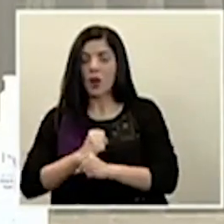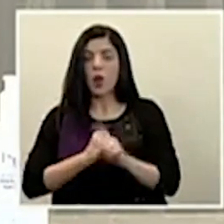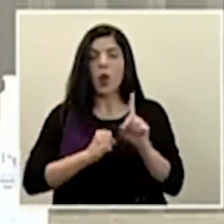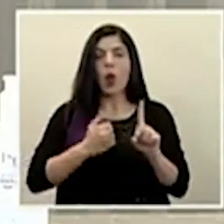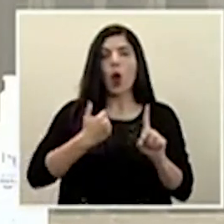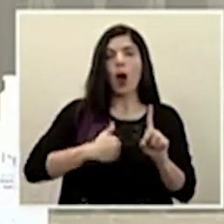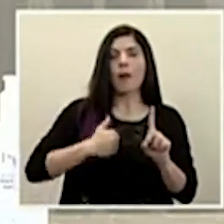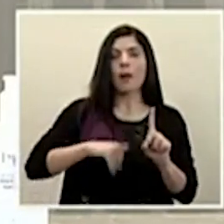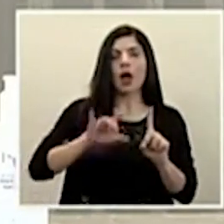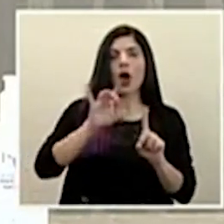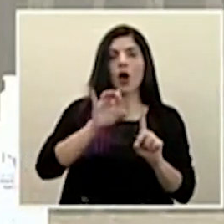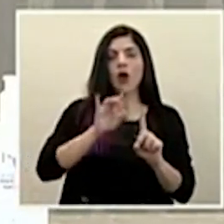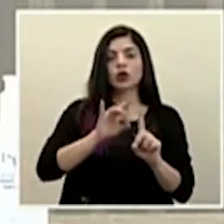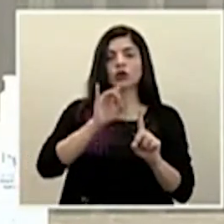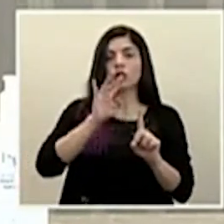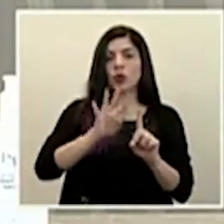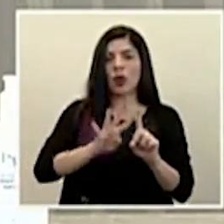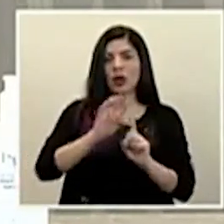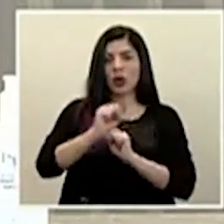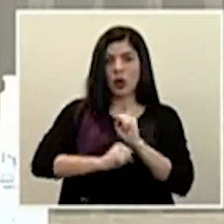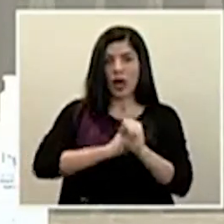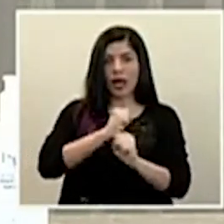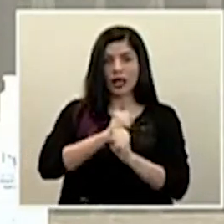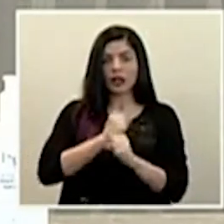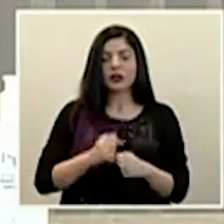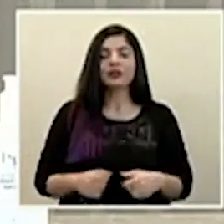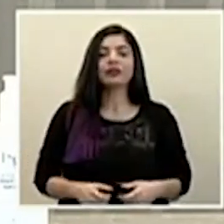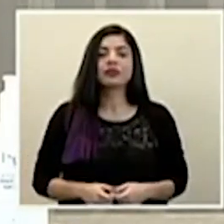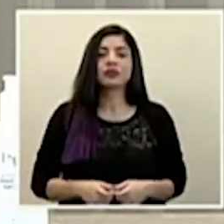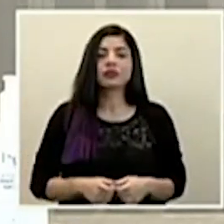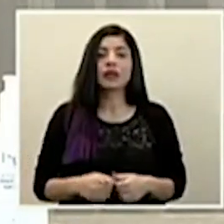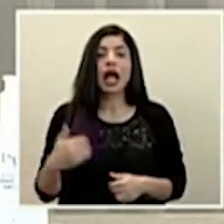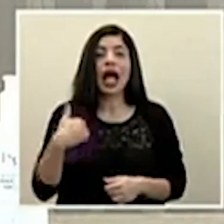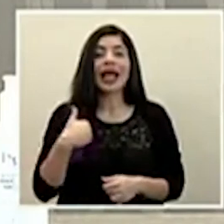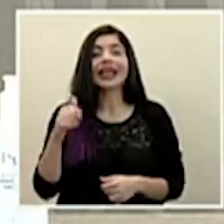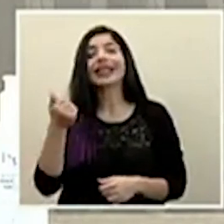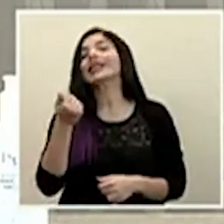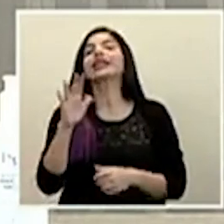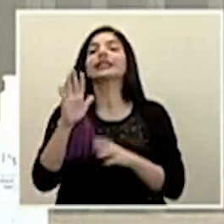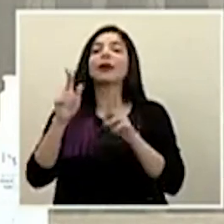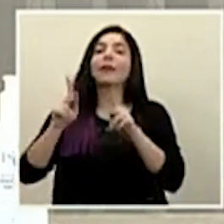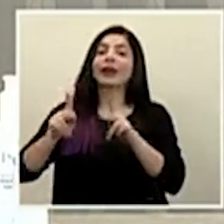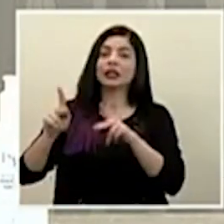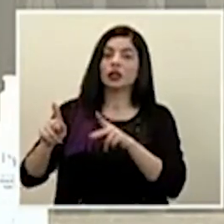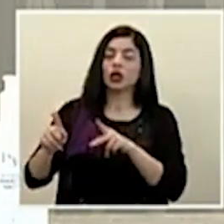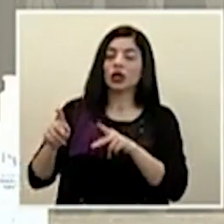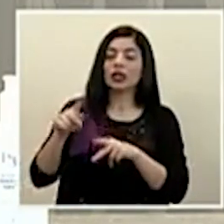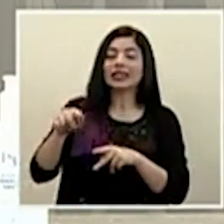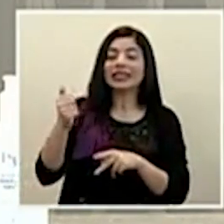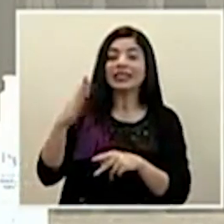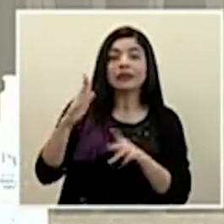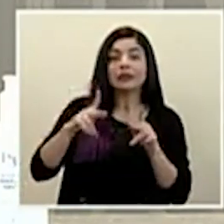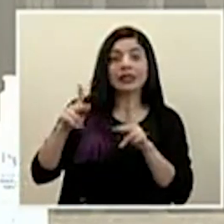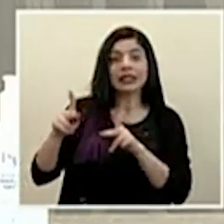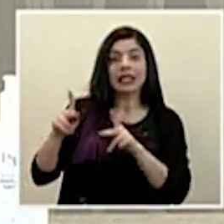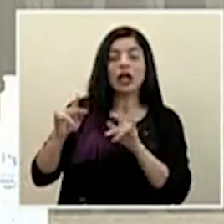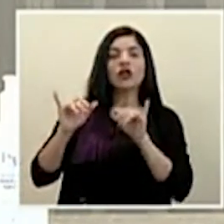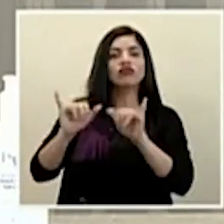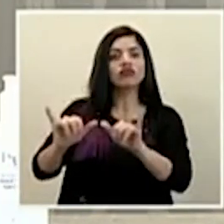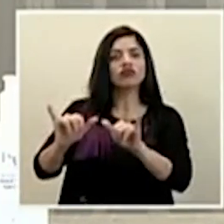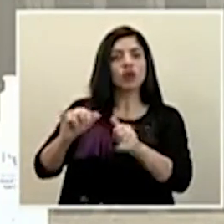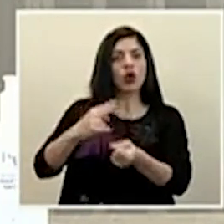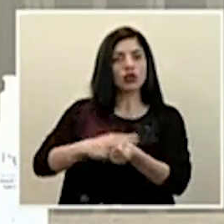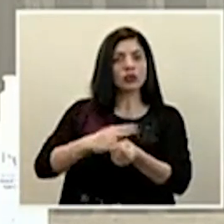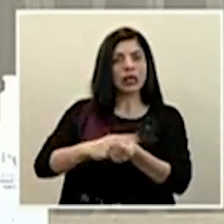de 84 años. Tenemos 15 personas que se encuentran en estado de